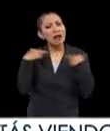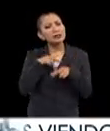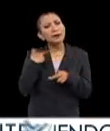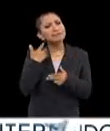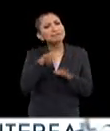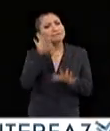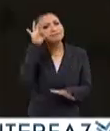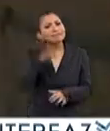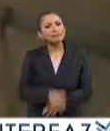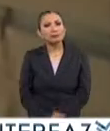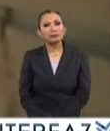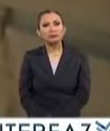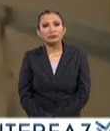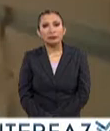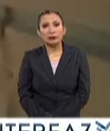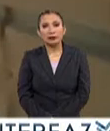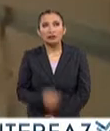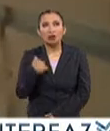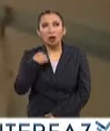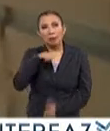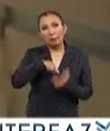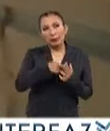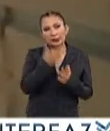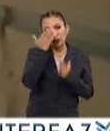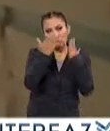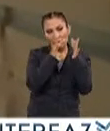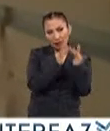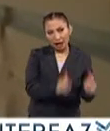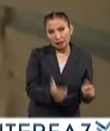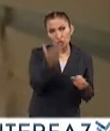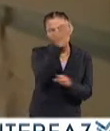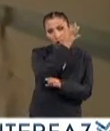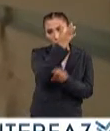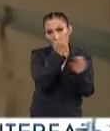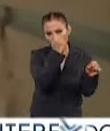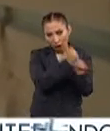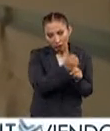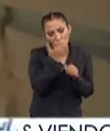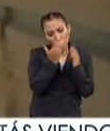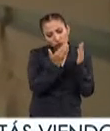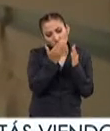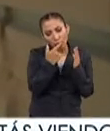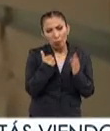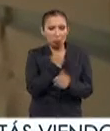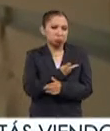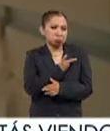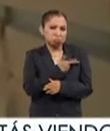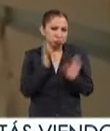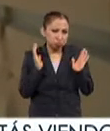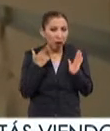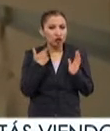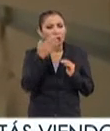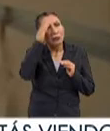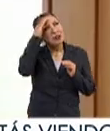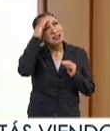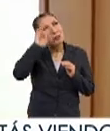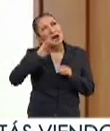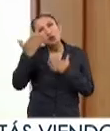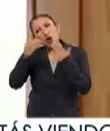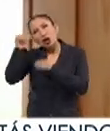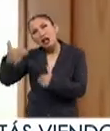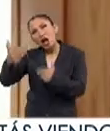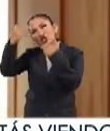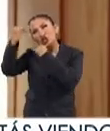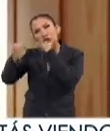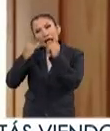maestra? Pues yo empecé a estudiar el francés hace más de 4 años y eso lo hice por gusto. Bueno, yo tenía pensado estudiar